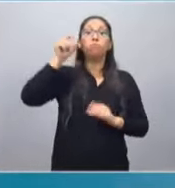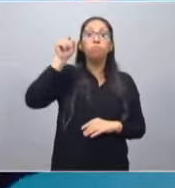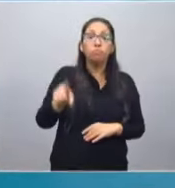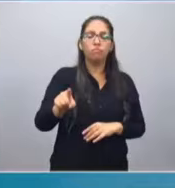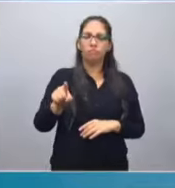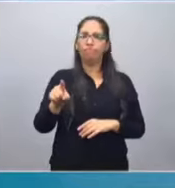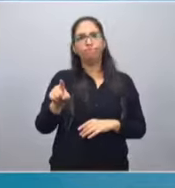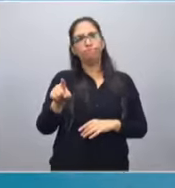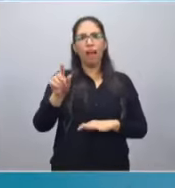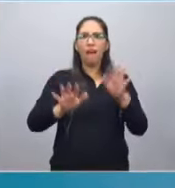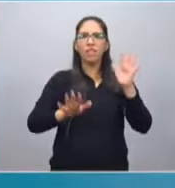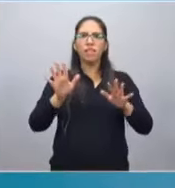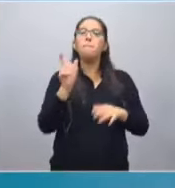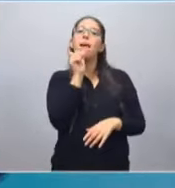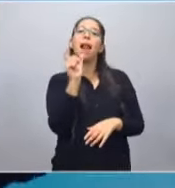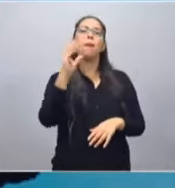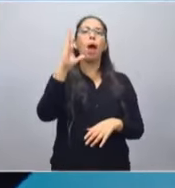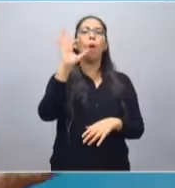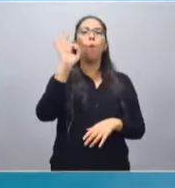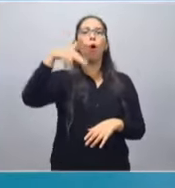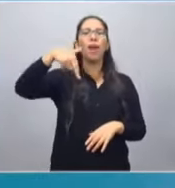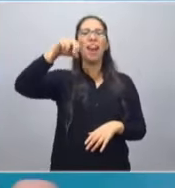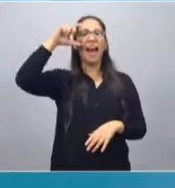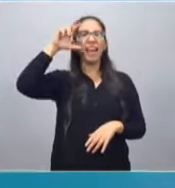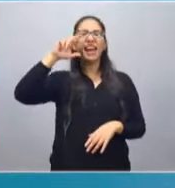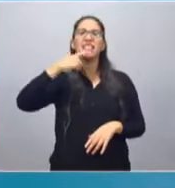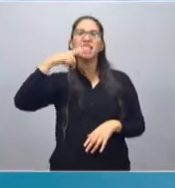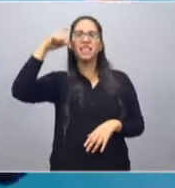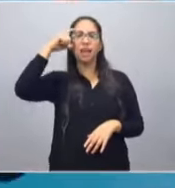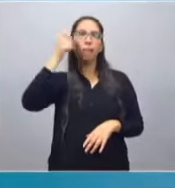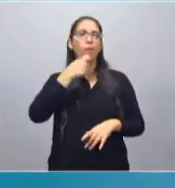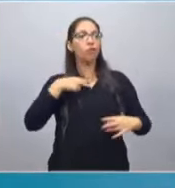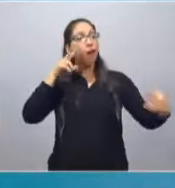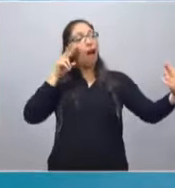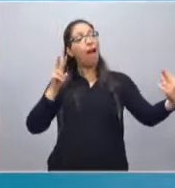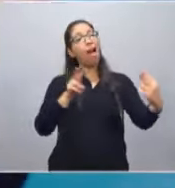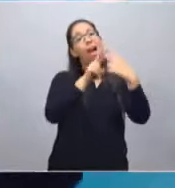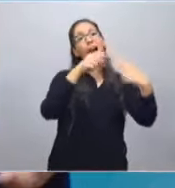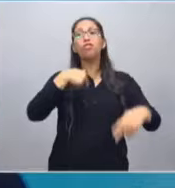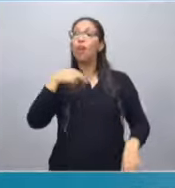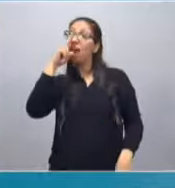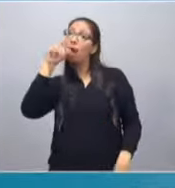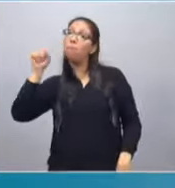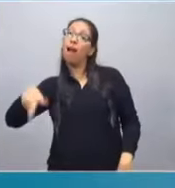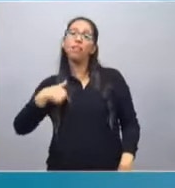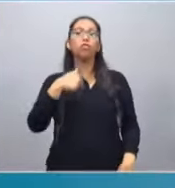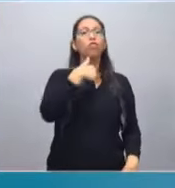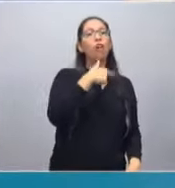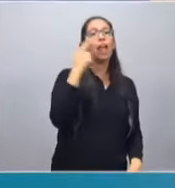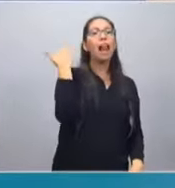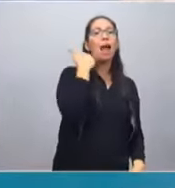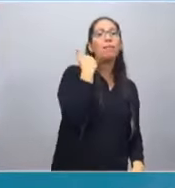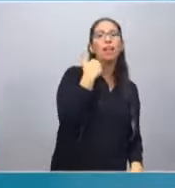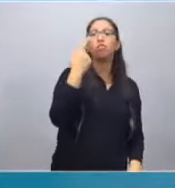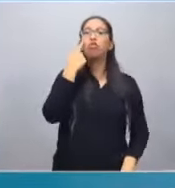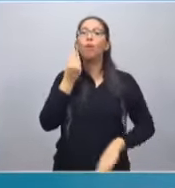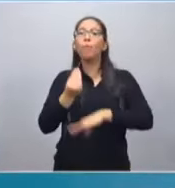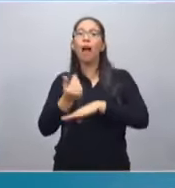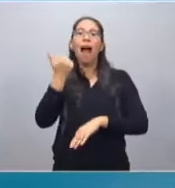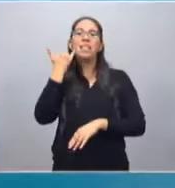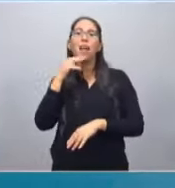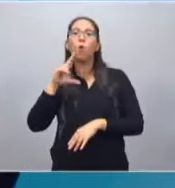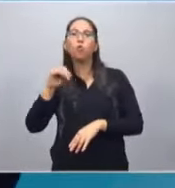cada uno se presenta por ejemplo con la chica que le gusta con el chico que le gusta Hola Qué tal Soy de la plata soy de la matanza soy de ayacucho